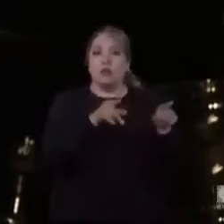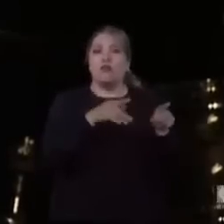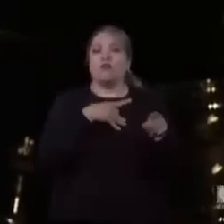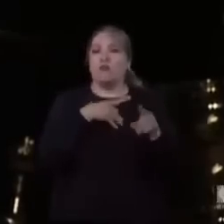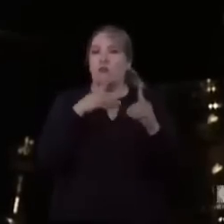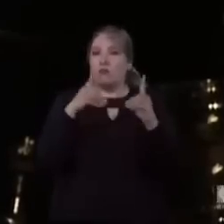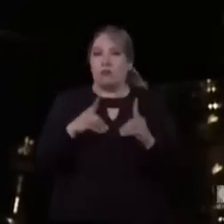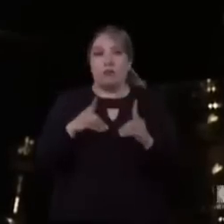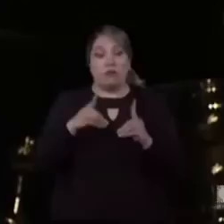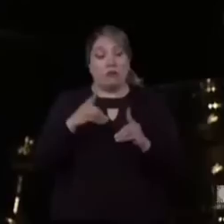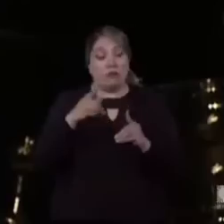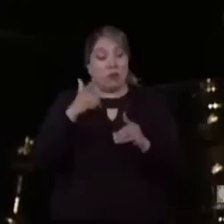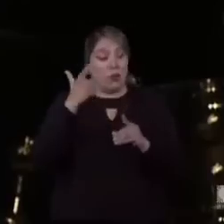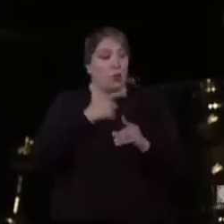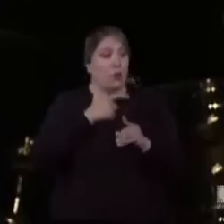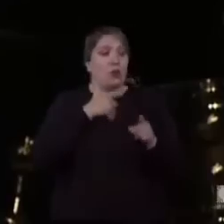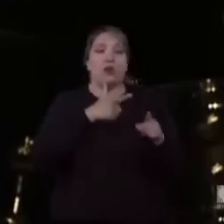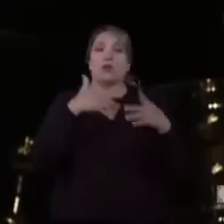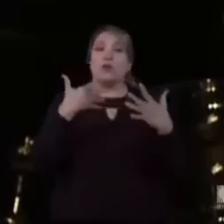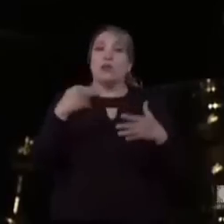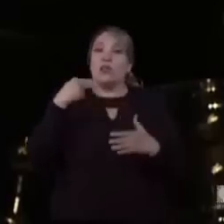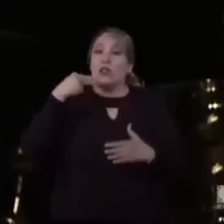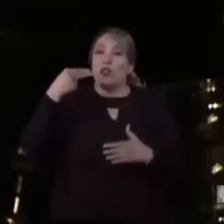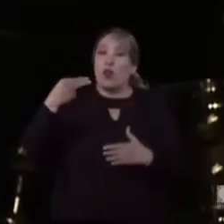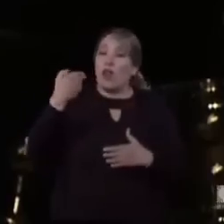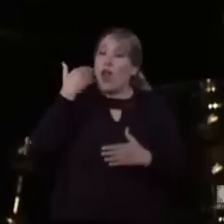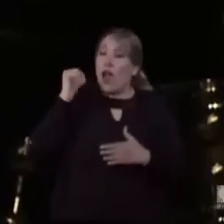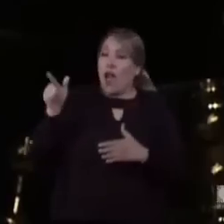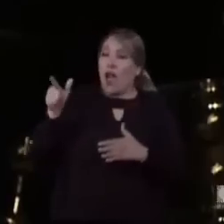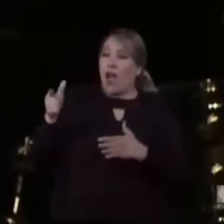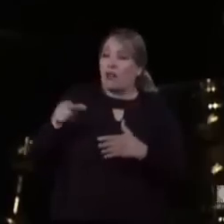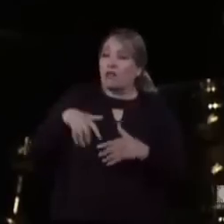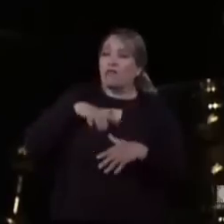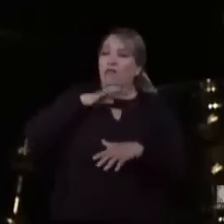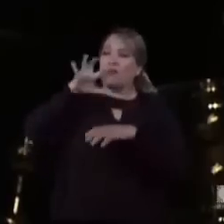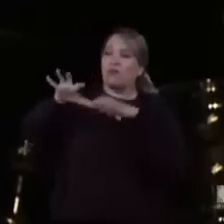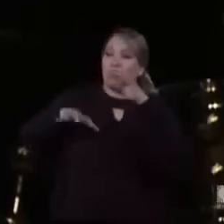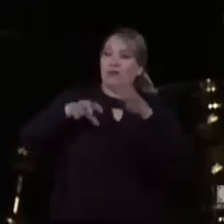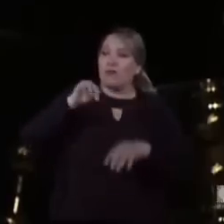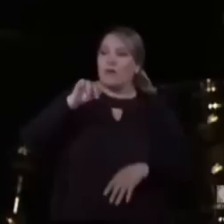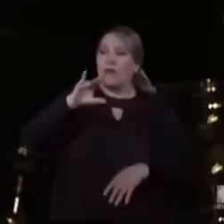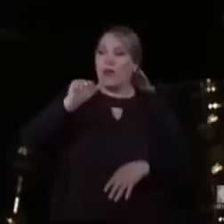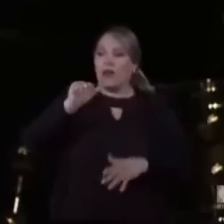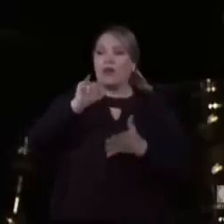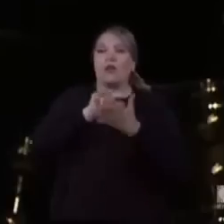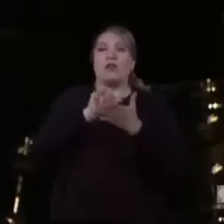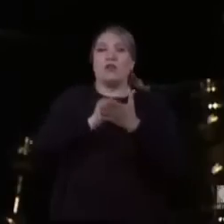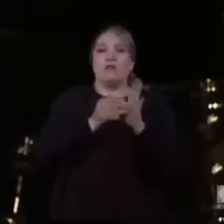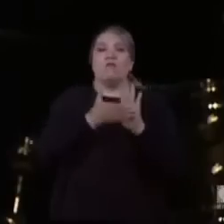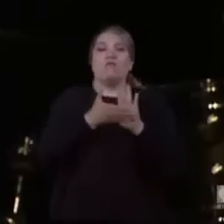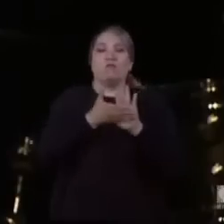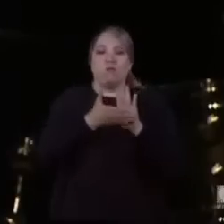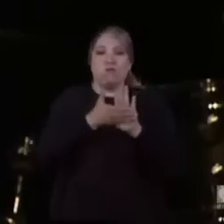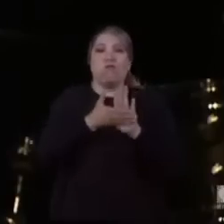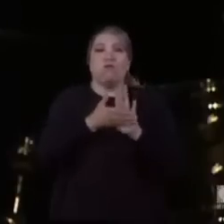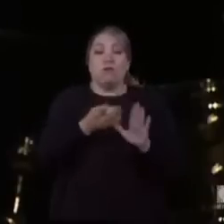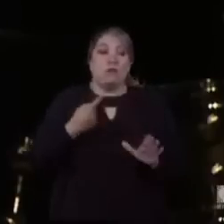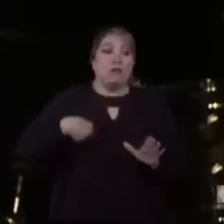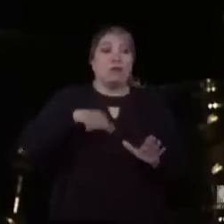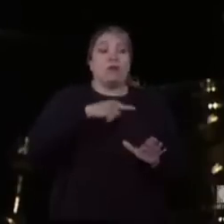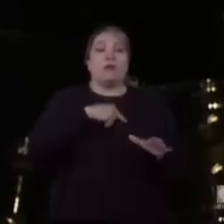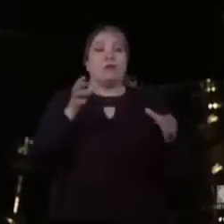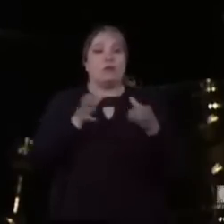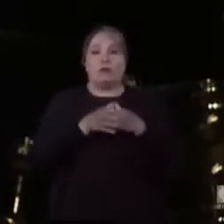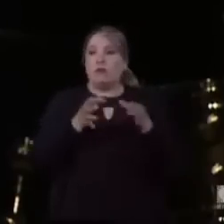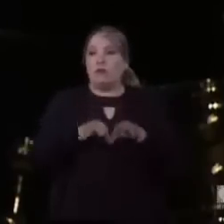Y ha tomado muy a fondo la historia que María acaba de expresar y el archivo gaitanista, que para nosotros